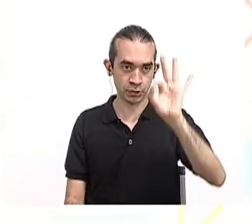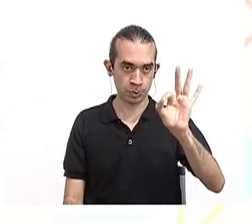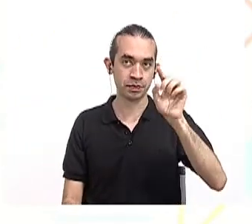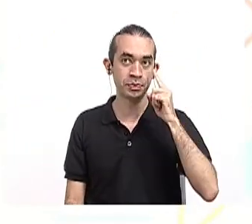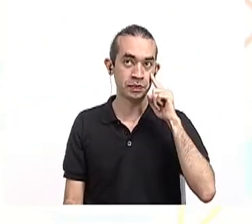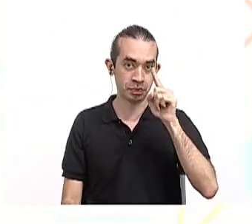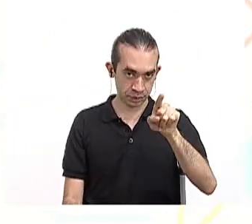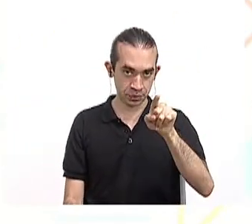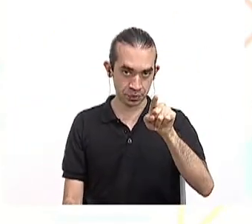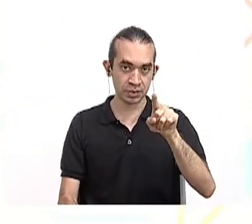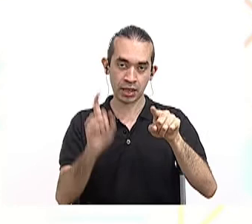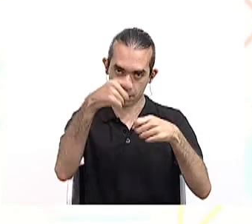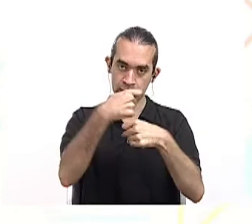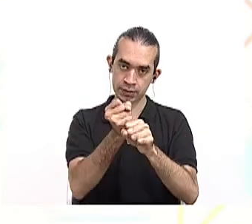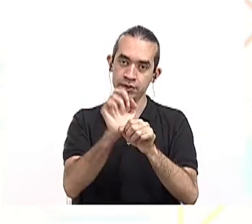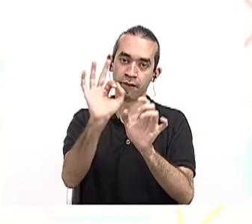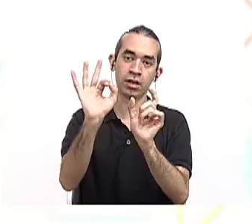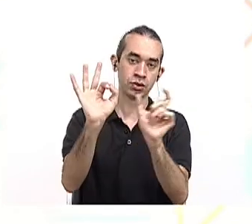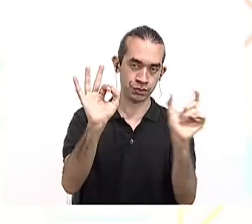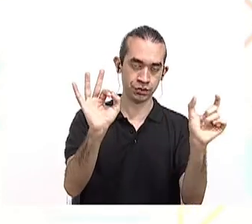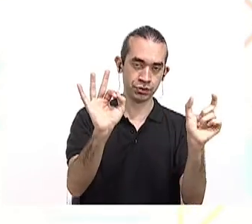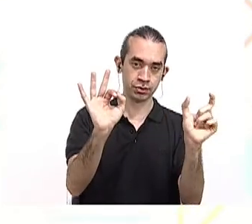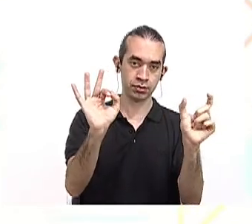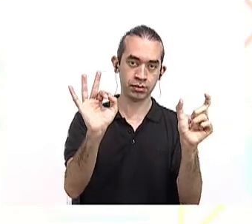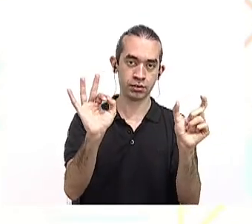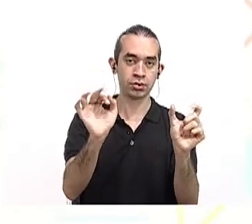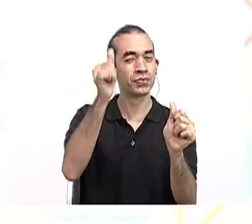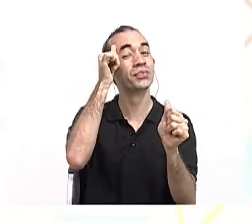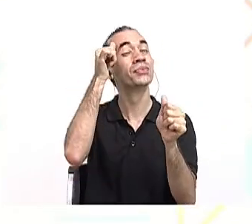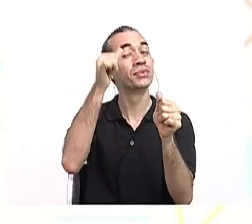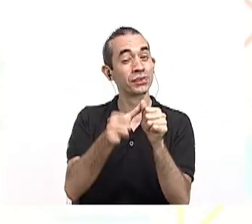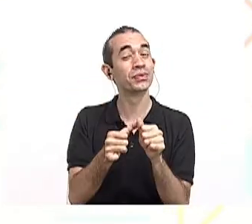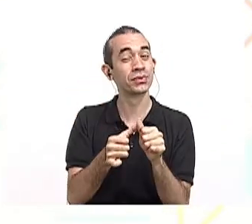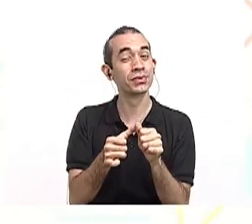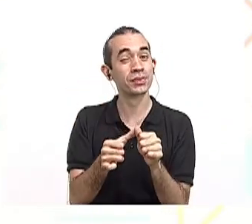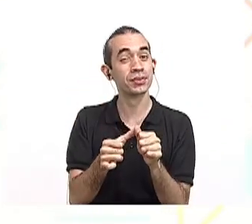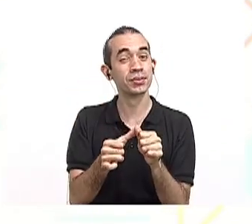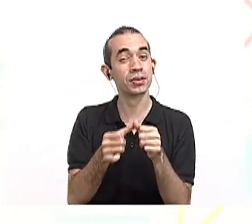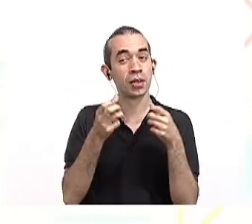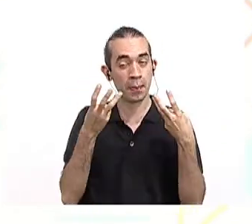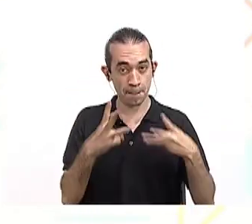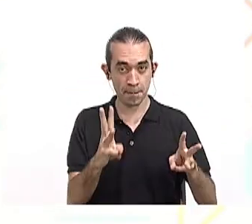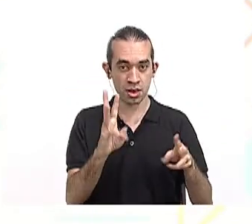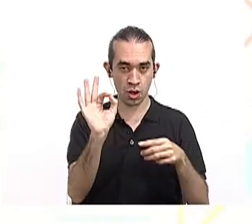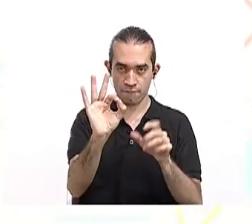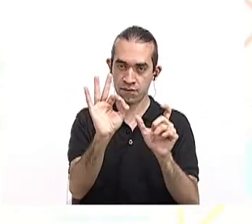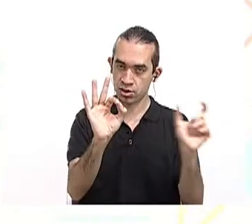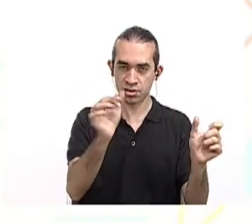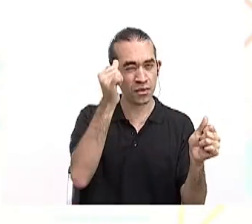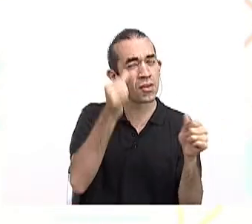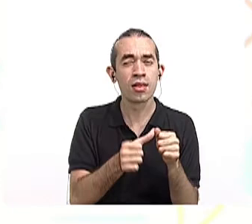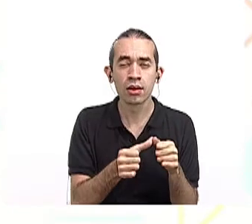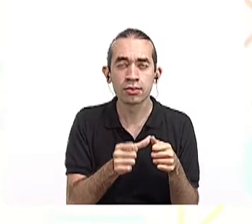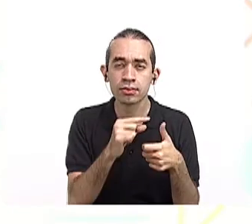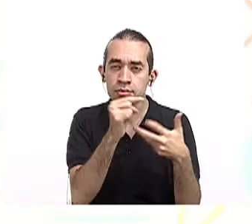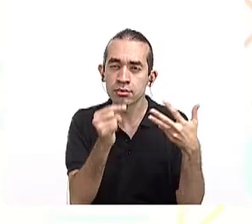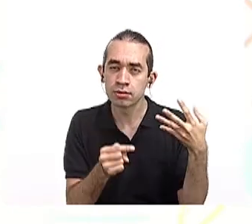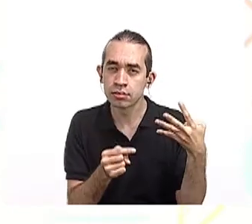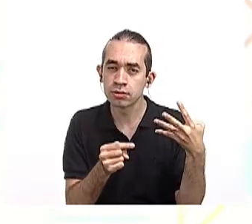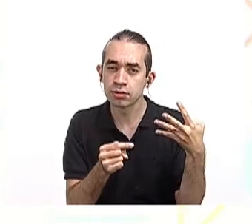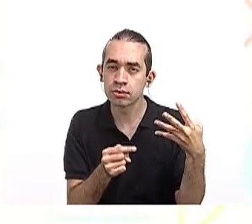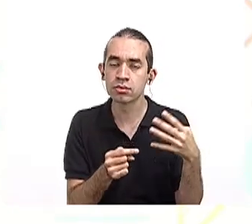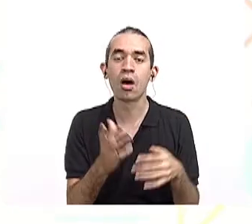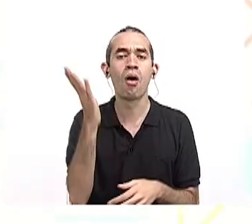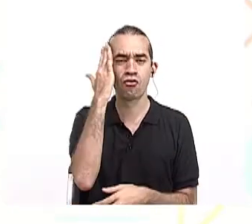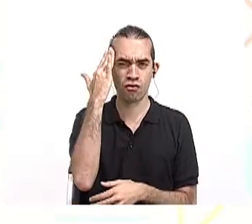que factorizarlo y vamos a recordar los métodos de factorización. Yo sé que ustedes